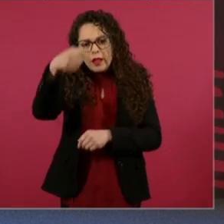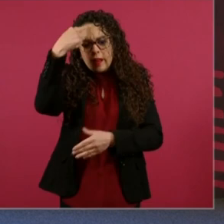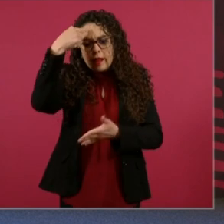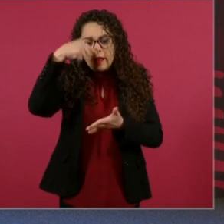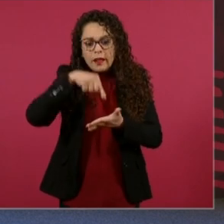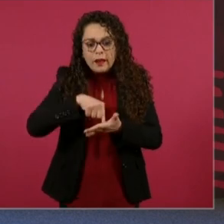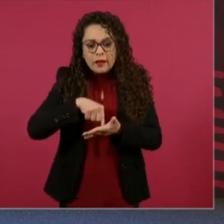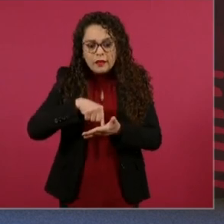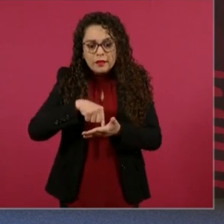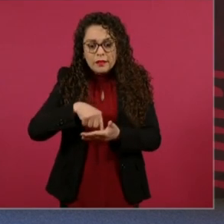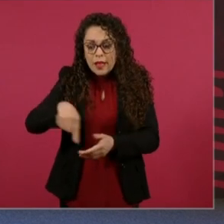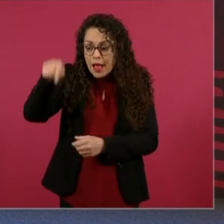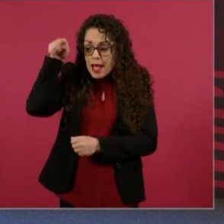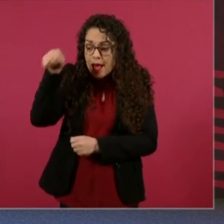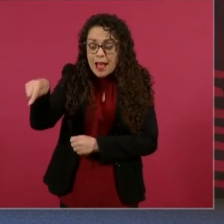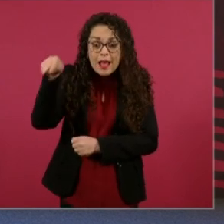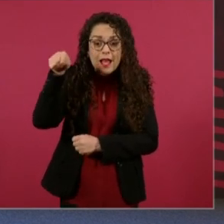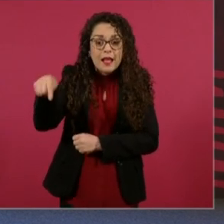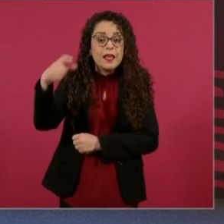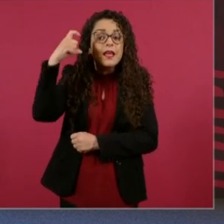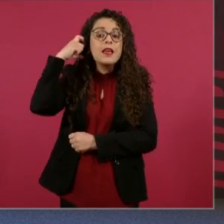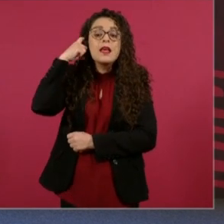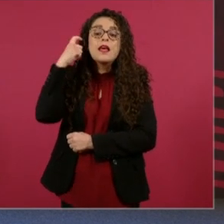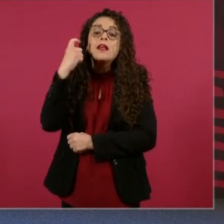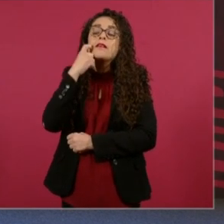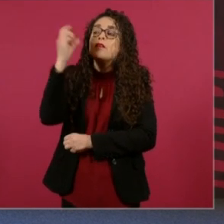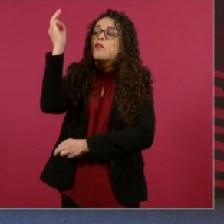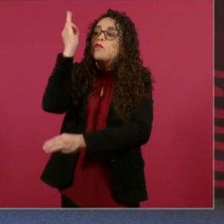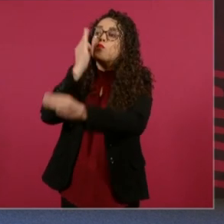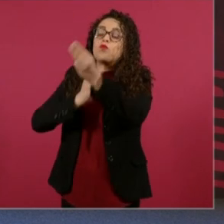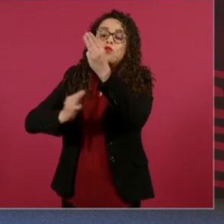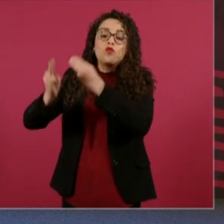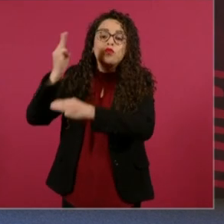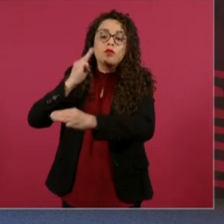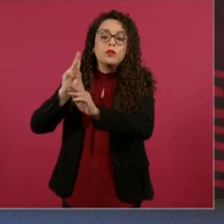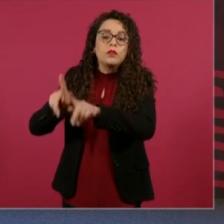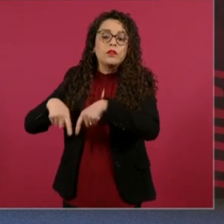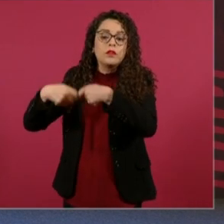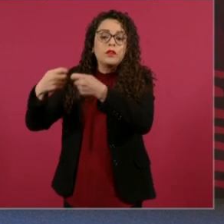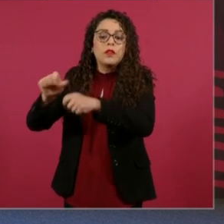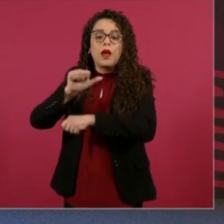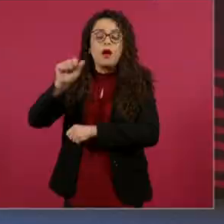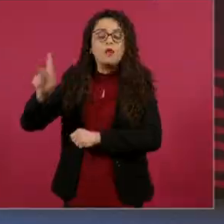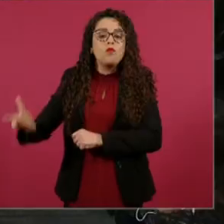en la montaña de Guerrero, para los pueblos.